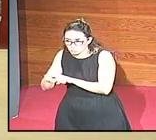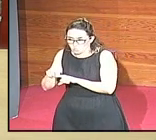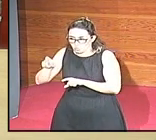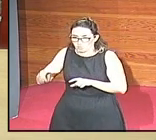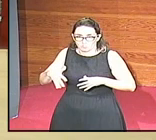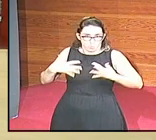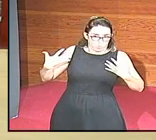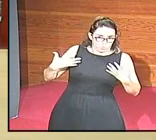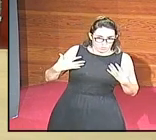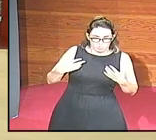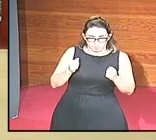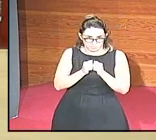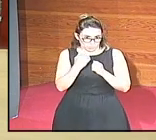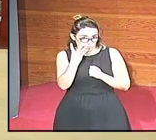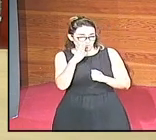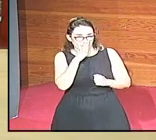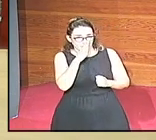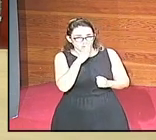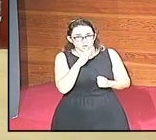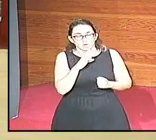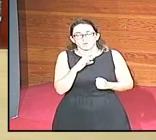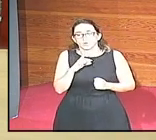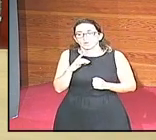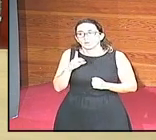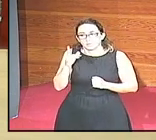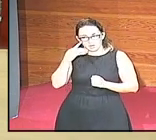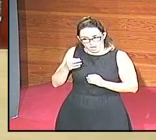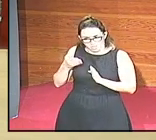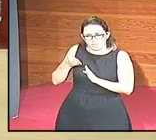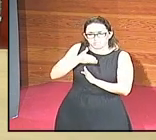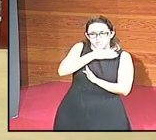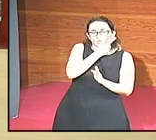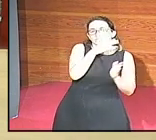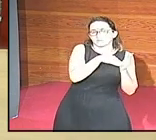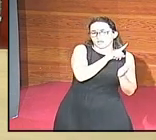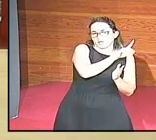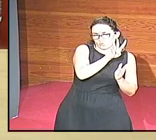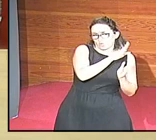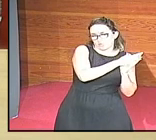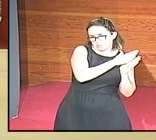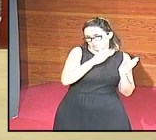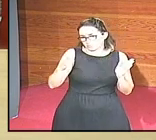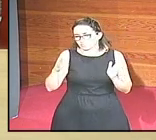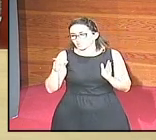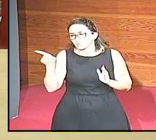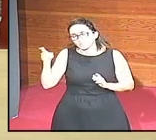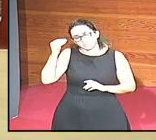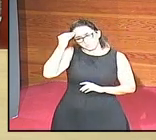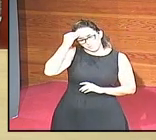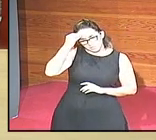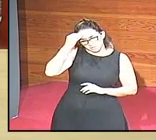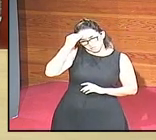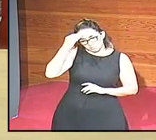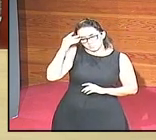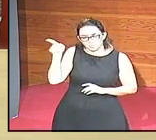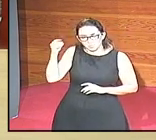el 24 de febrero, ¿no? Siendo que venía la guerra desde 2014, ¿no? ¿Hasta qué punto tú has percibido o